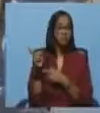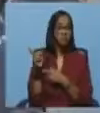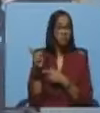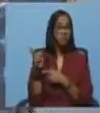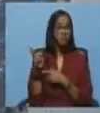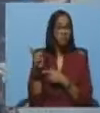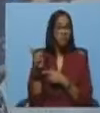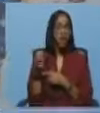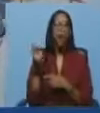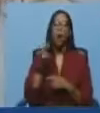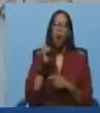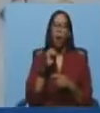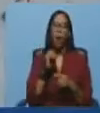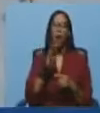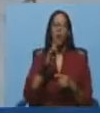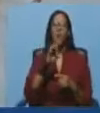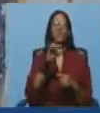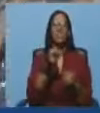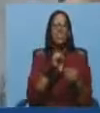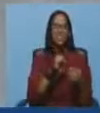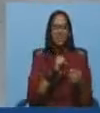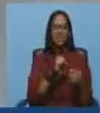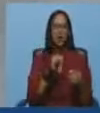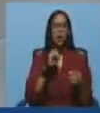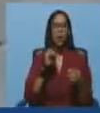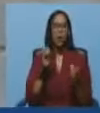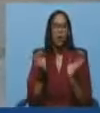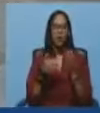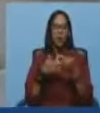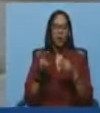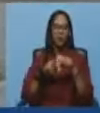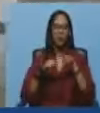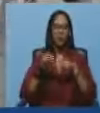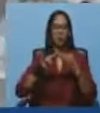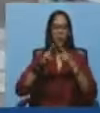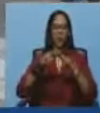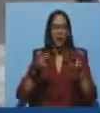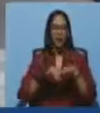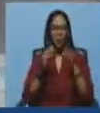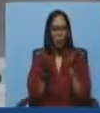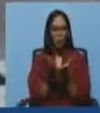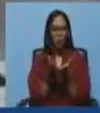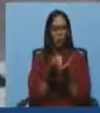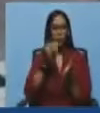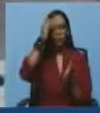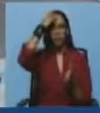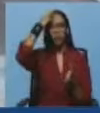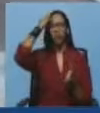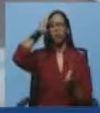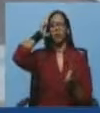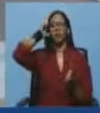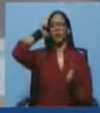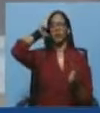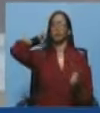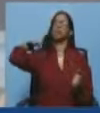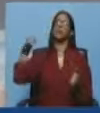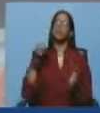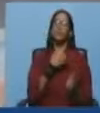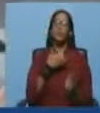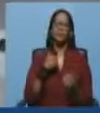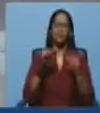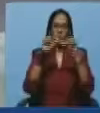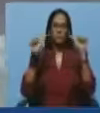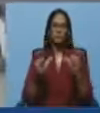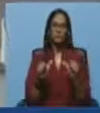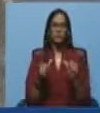queda a los BRICS, o queda en el bloque que está construyendo la paz en el mundo, que quiere construir un sistema alternativo, ¿no? Ya eso nos pone en